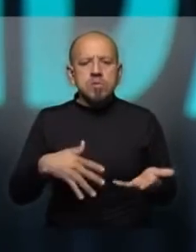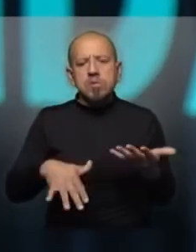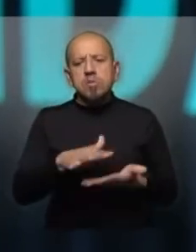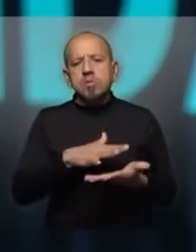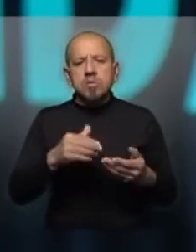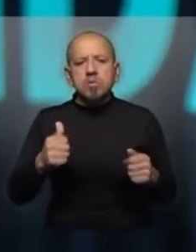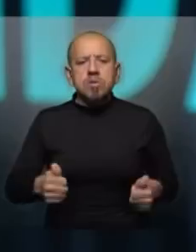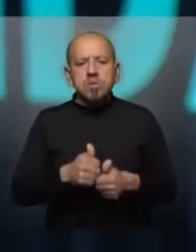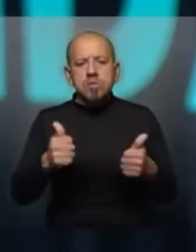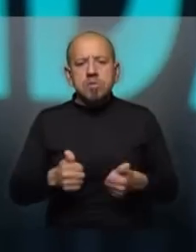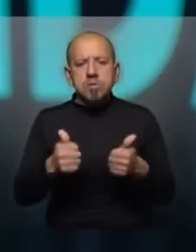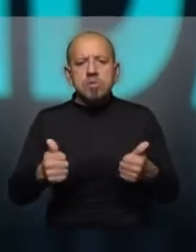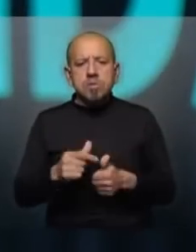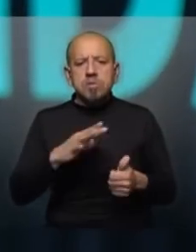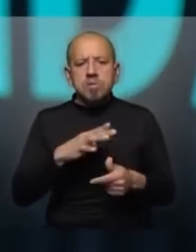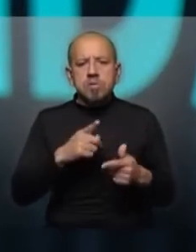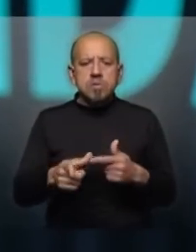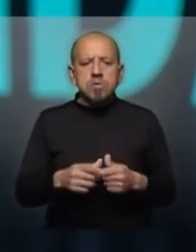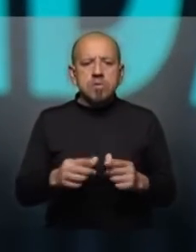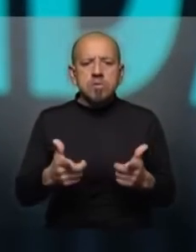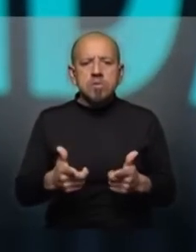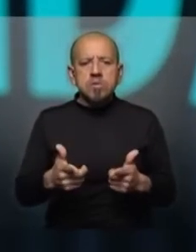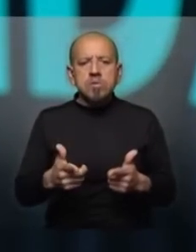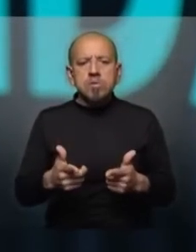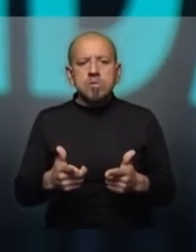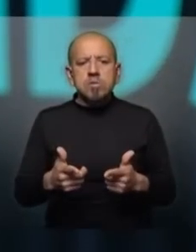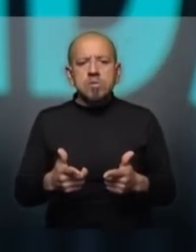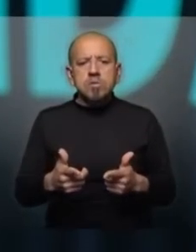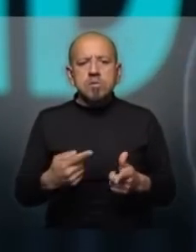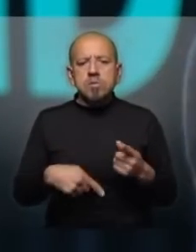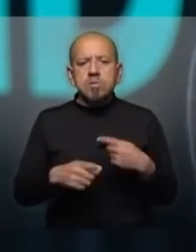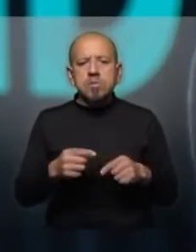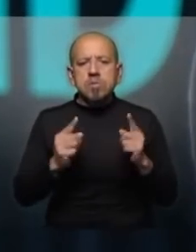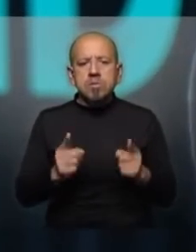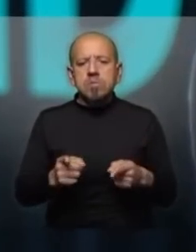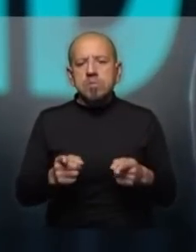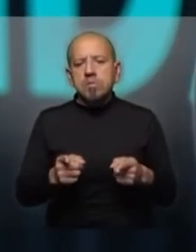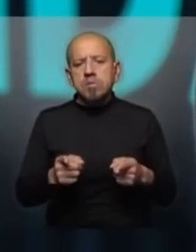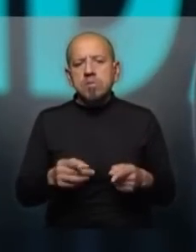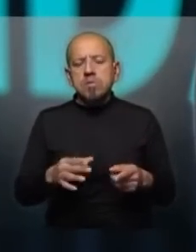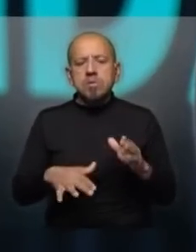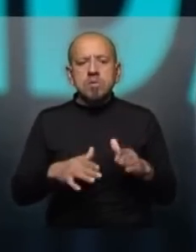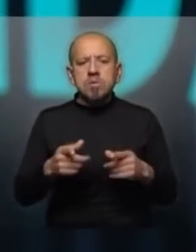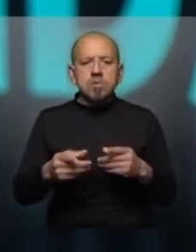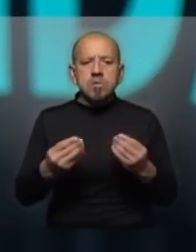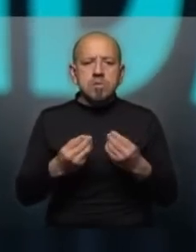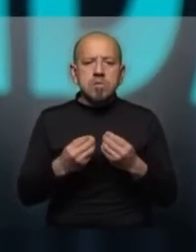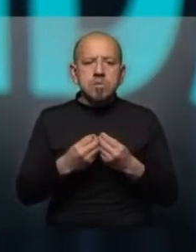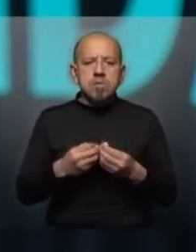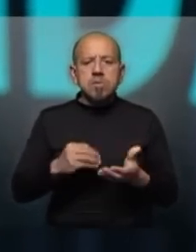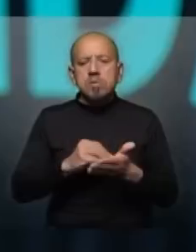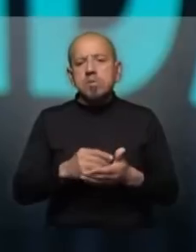y actividades asistenciales que transcurren sin esos inconvenientes Pero también es cierto que muchas veces este la